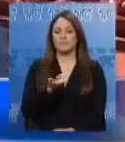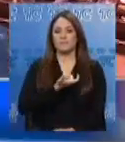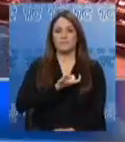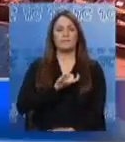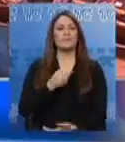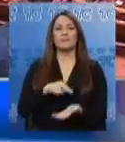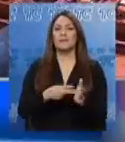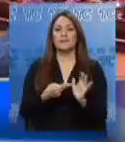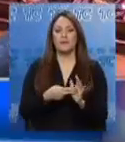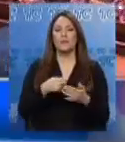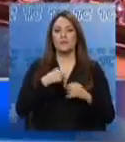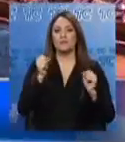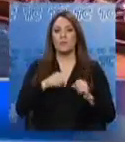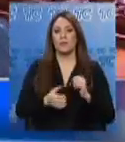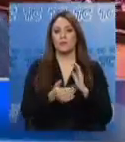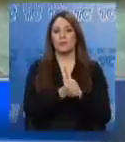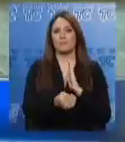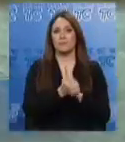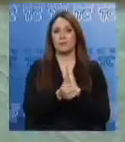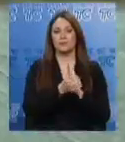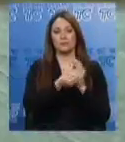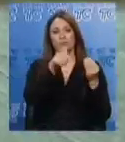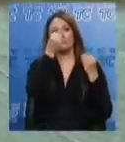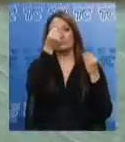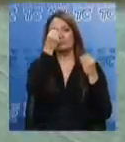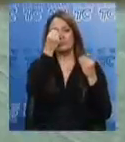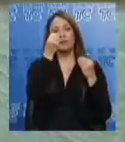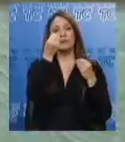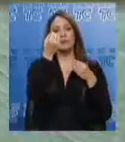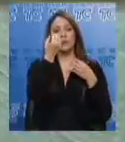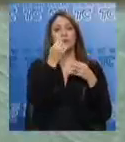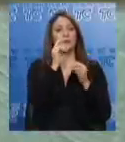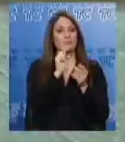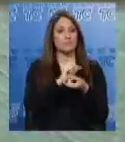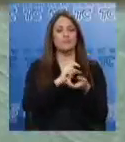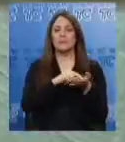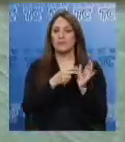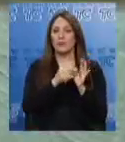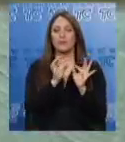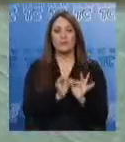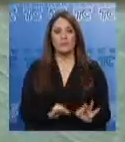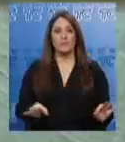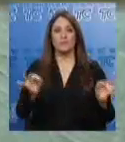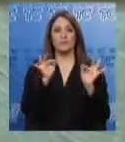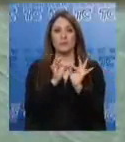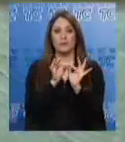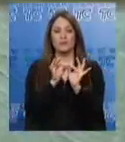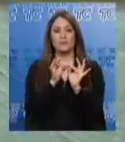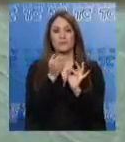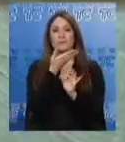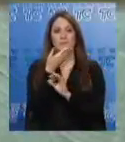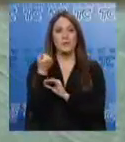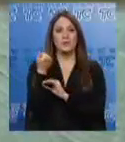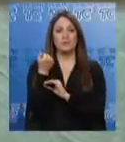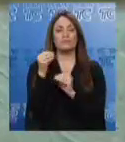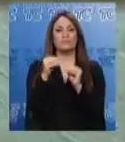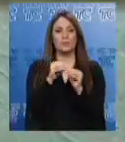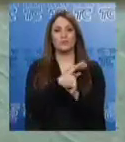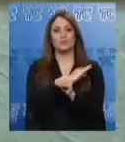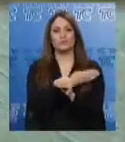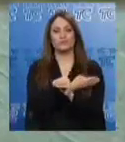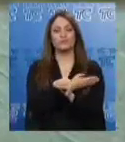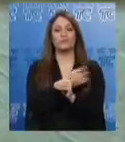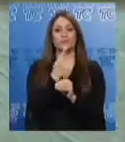para desempeñar tales funciones. Cambio de gran importancia que ayudará sin duda a reforzar la